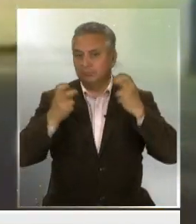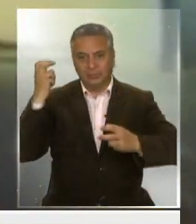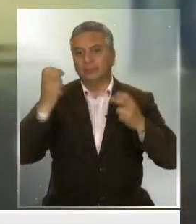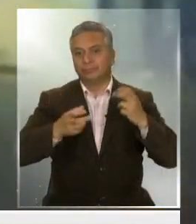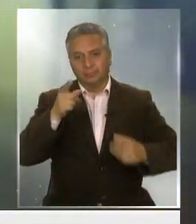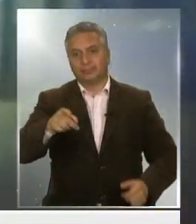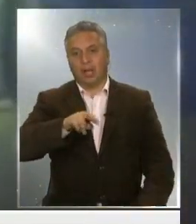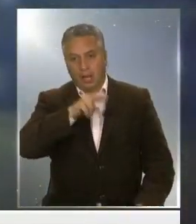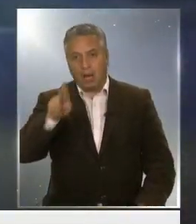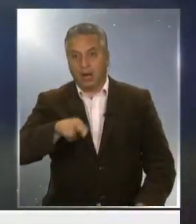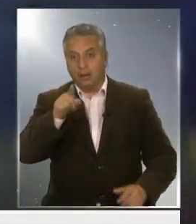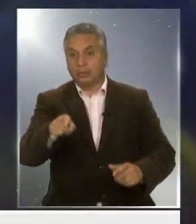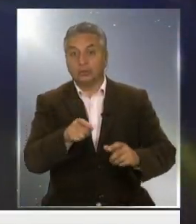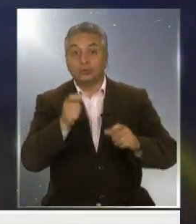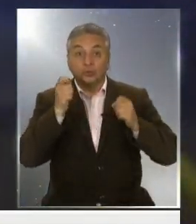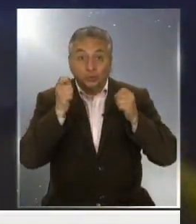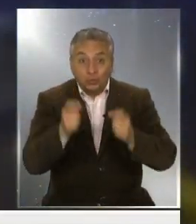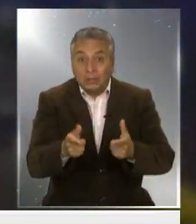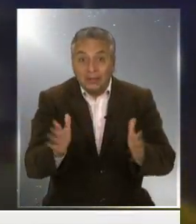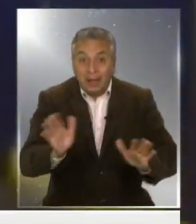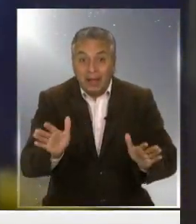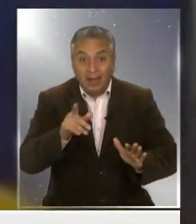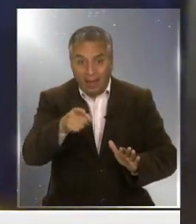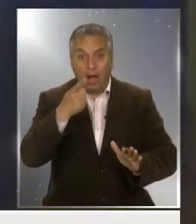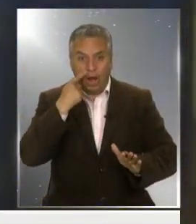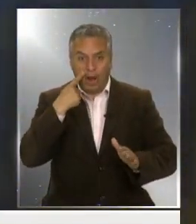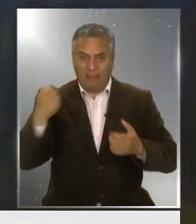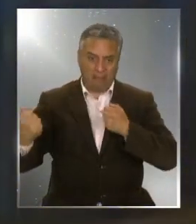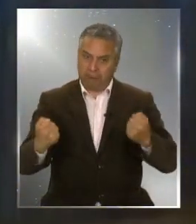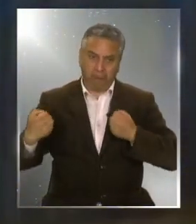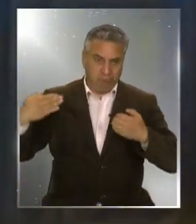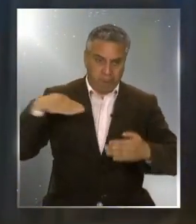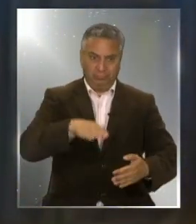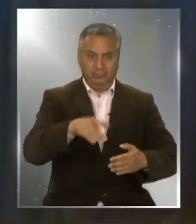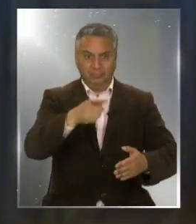siempre con la suerte que corrió este avezado conductor.